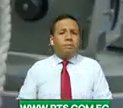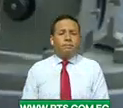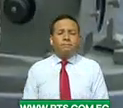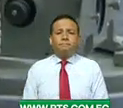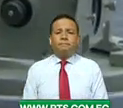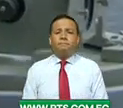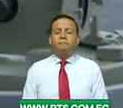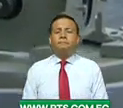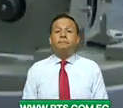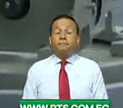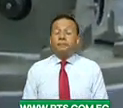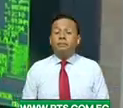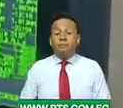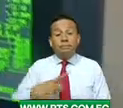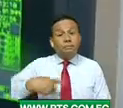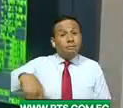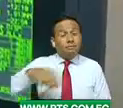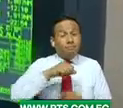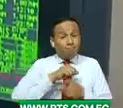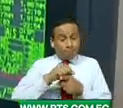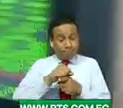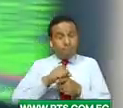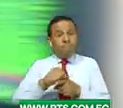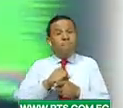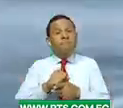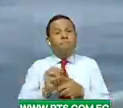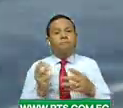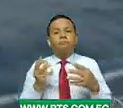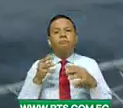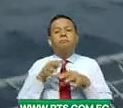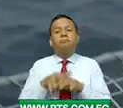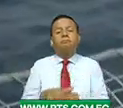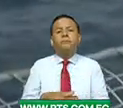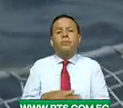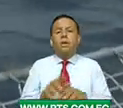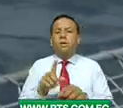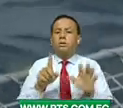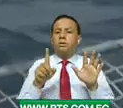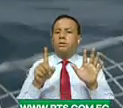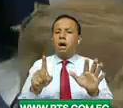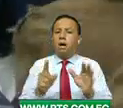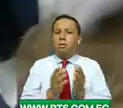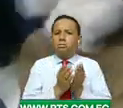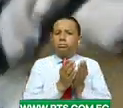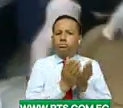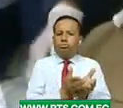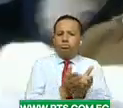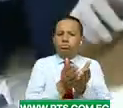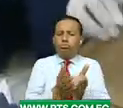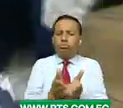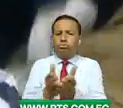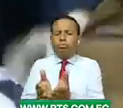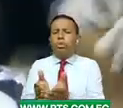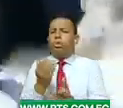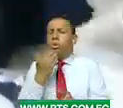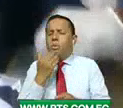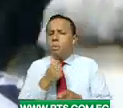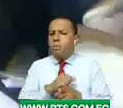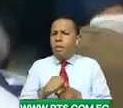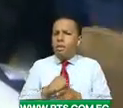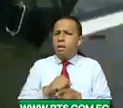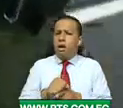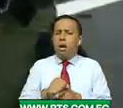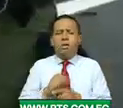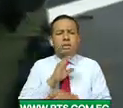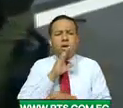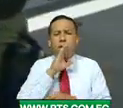A estos ejercicios o simulaciones están integrados otros 6 buques, en entrenamientos que los realizan 4 veces al año, para